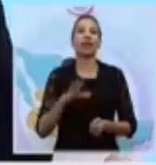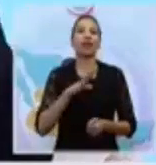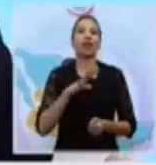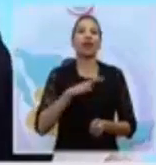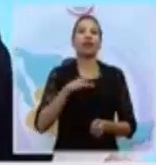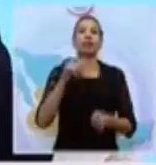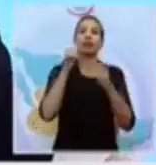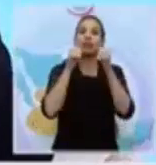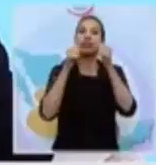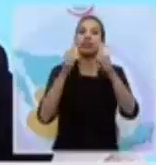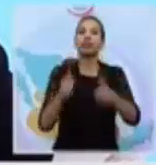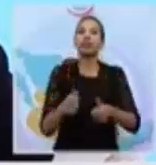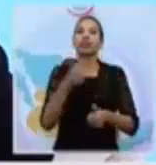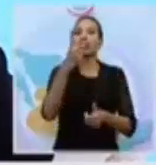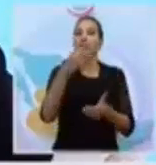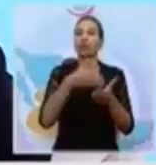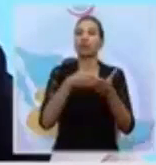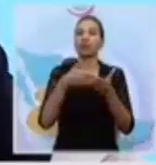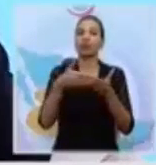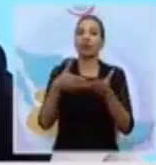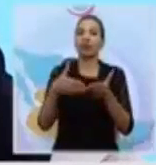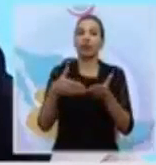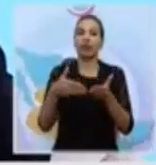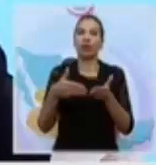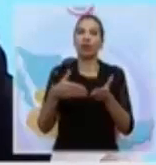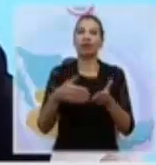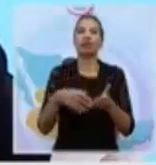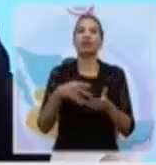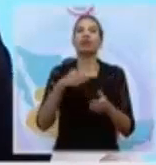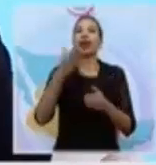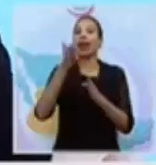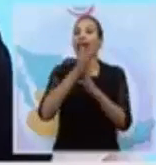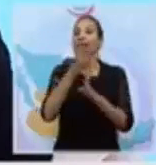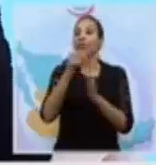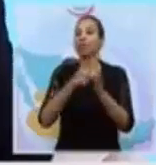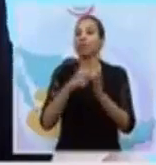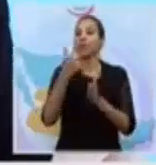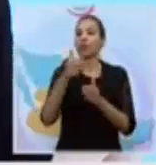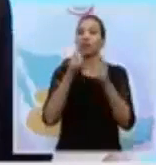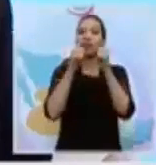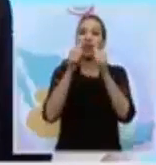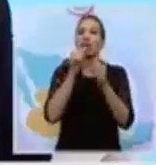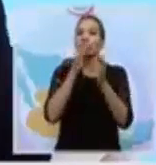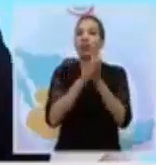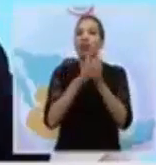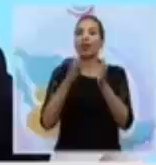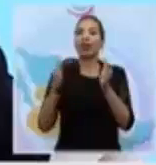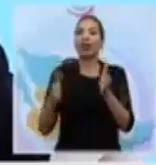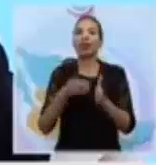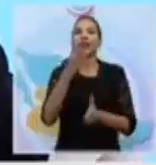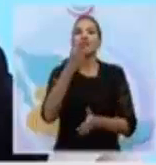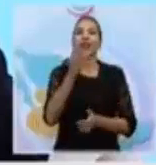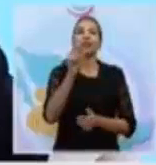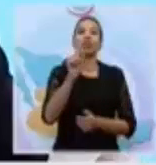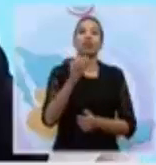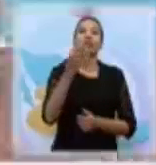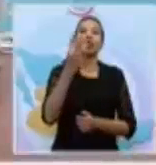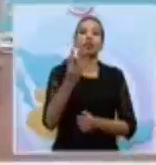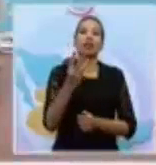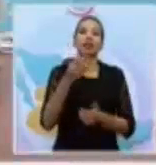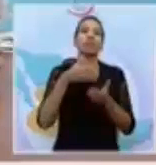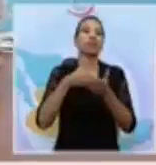cubre a 2 millones, dato del 2008, y deja de cubrir a